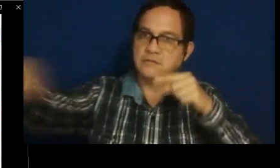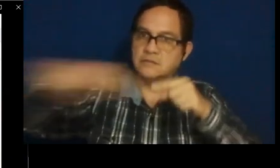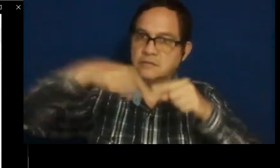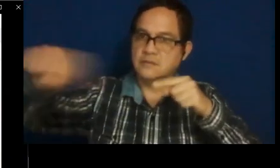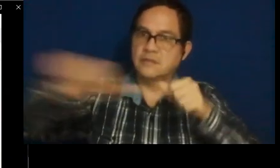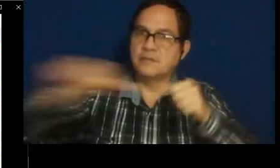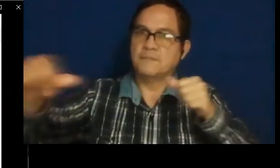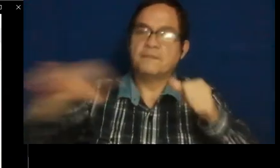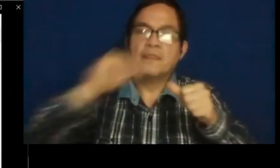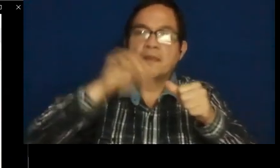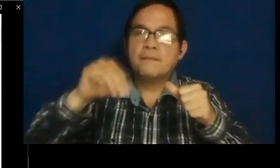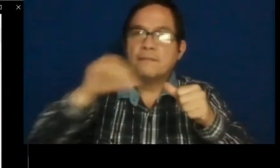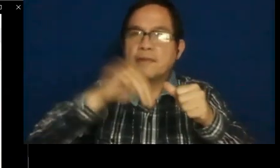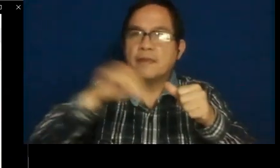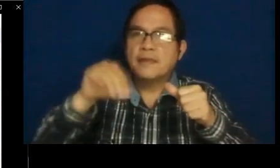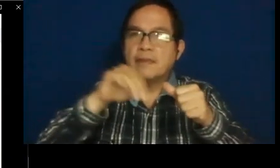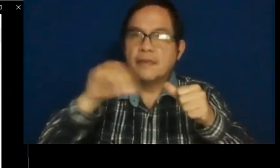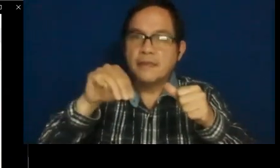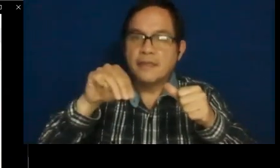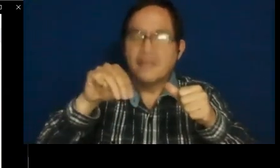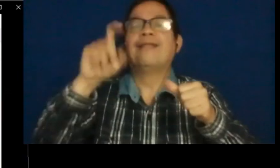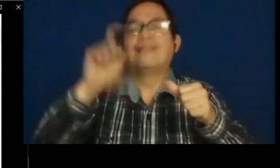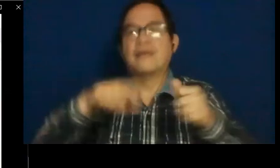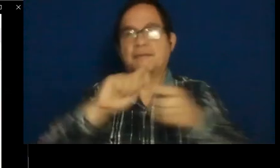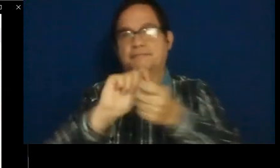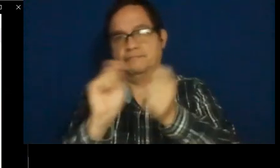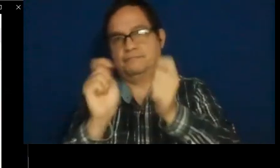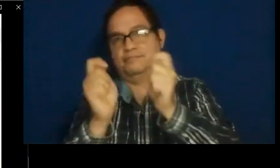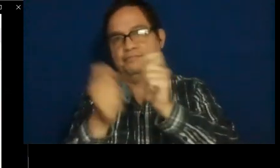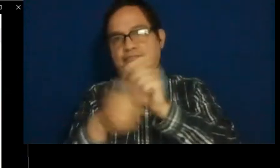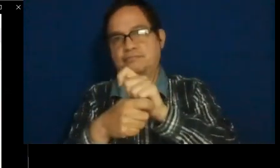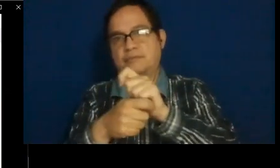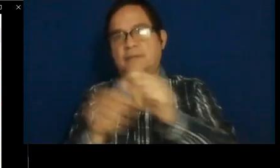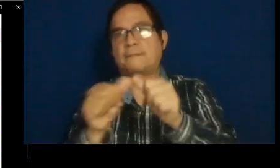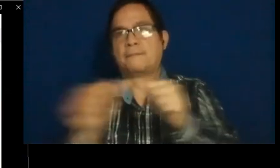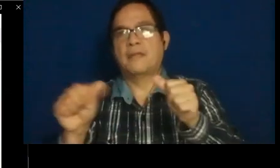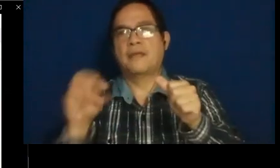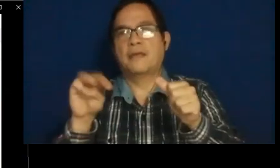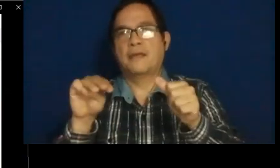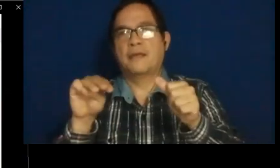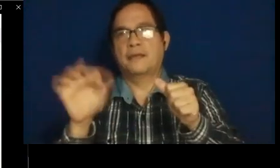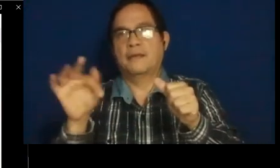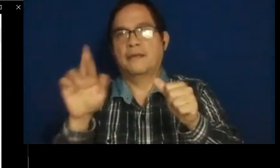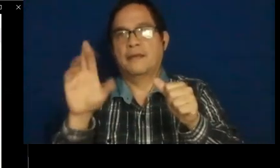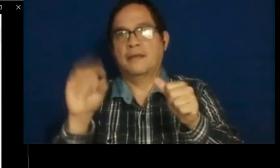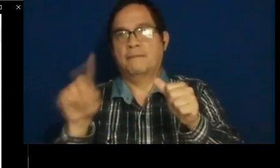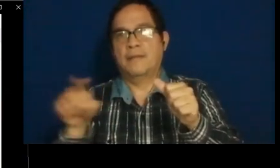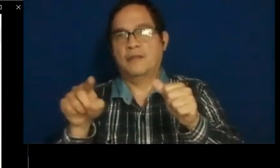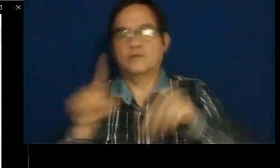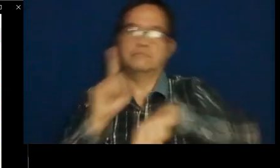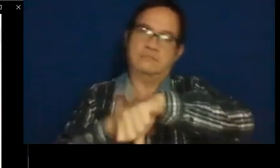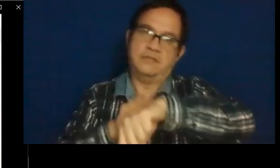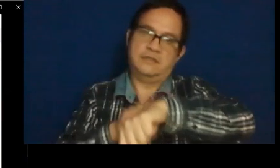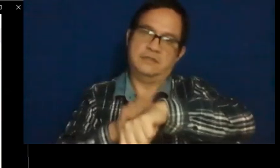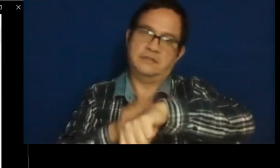mide en milímetros o en centímetros, vamos a pasarla en particular a metros. Y el tiempo que se puede medir en el